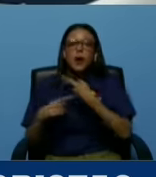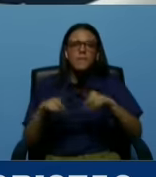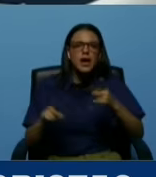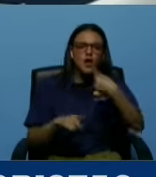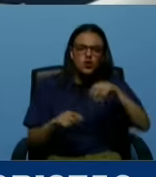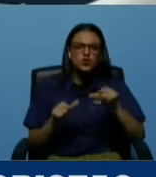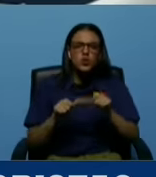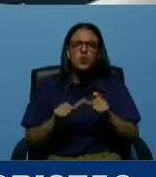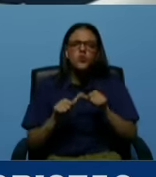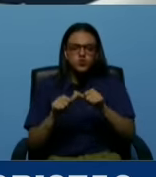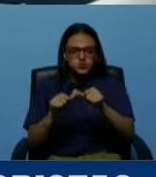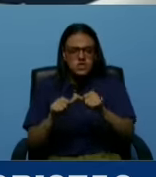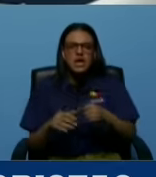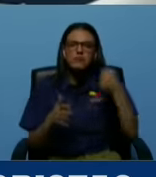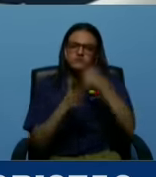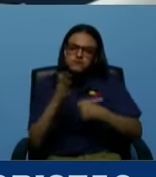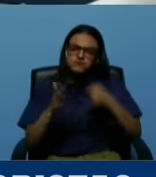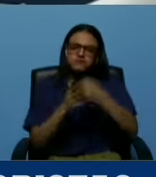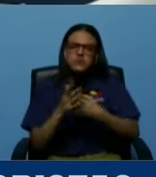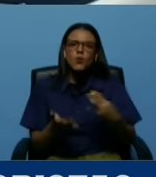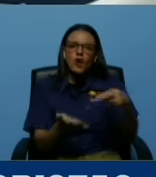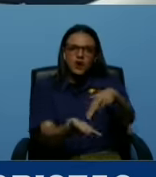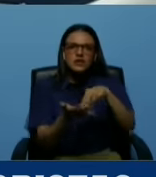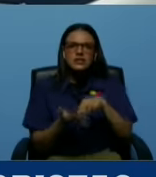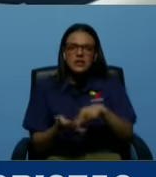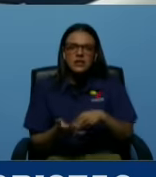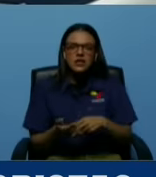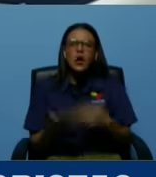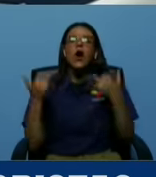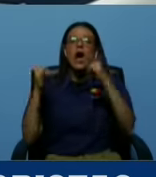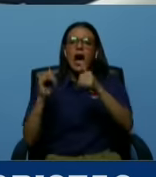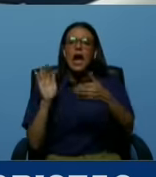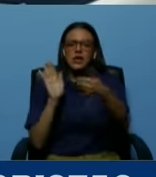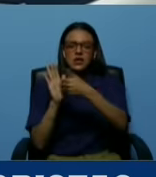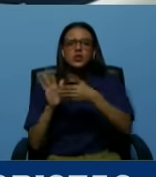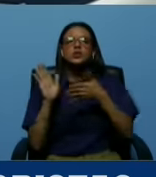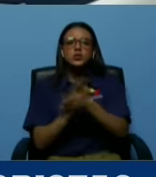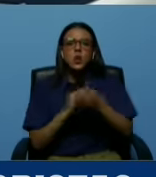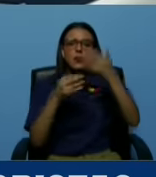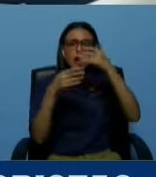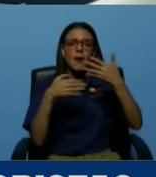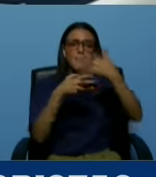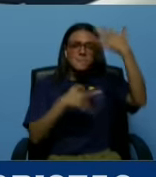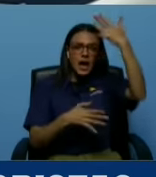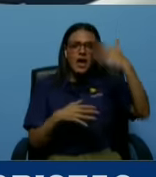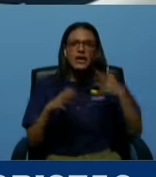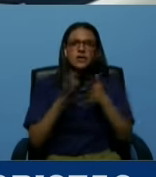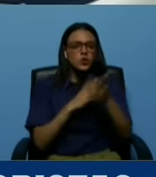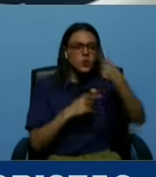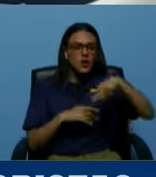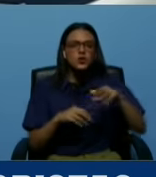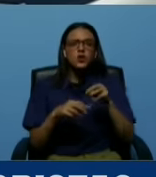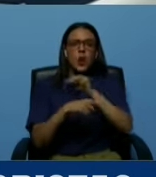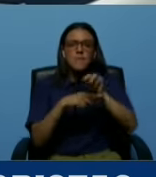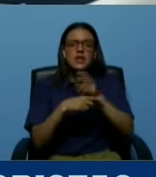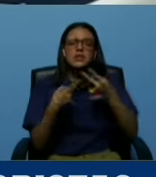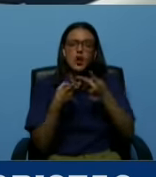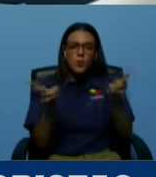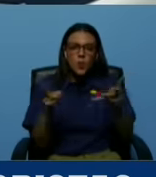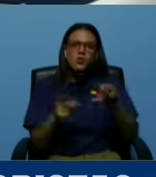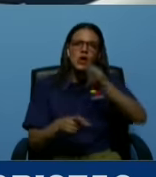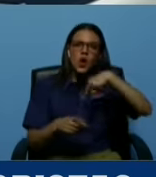resistido. Obviamente ha habido ataques contra las páginas del Ministerio Público que hemos ido